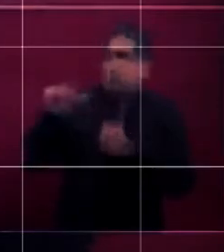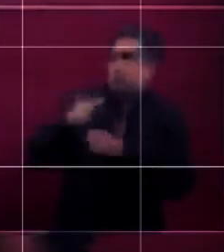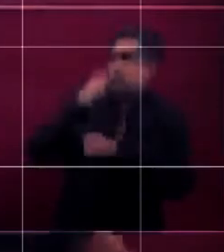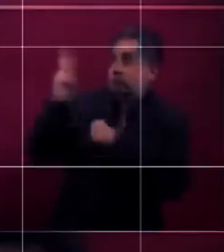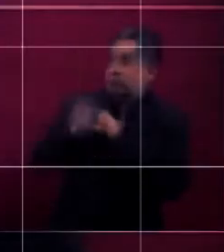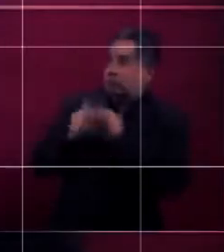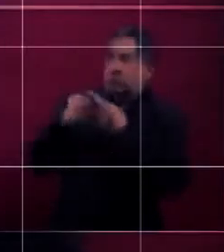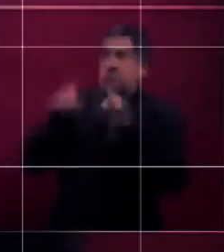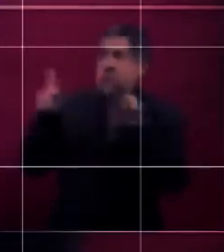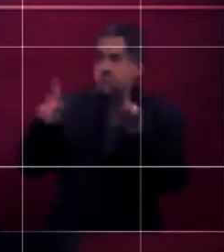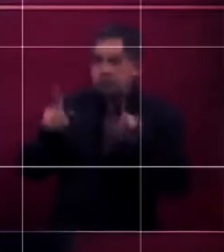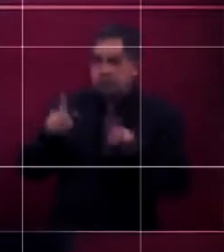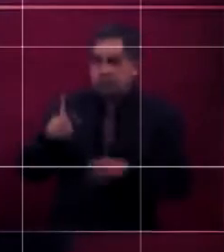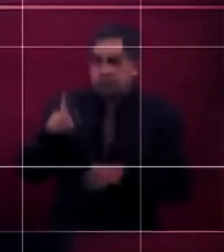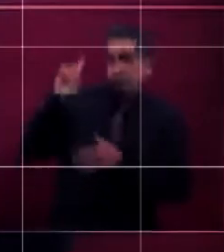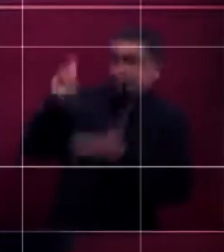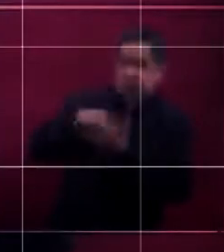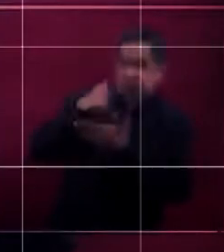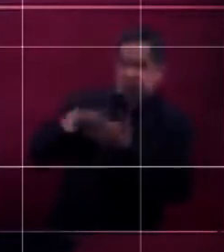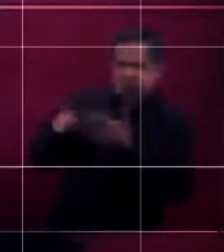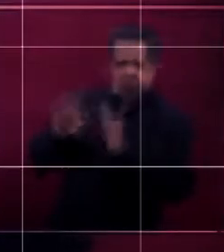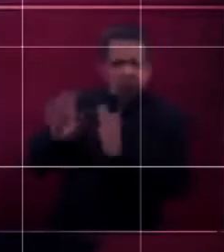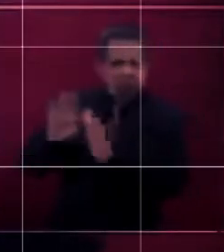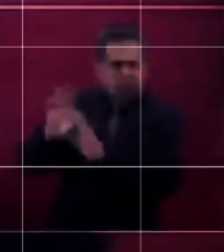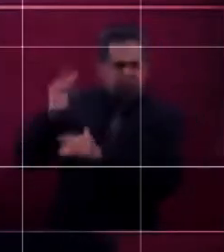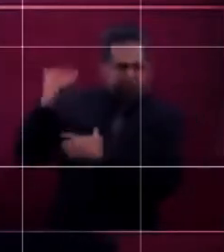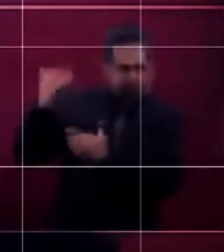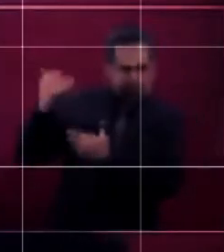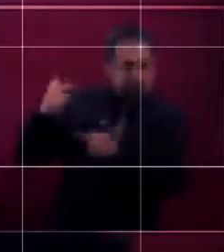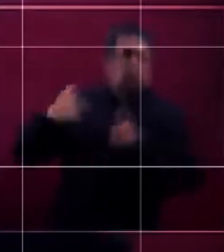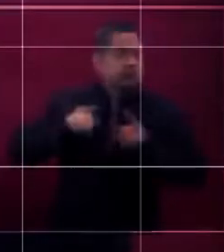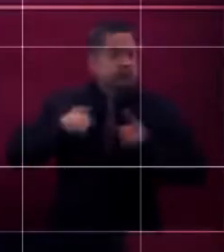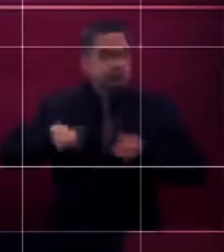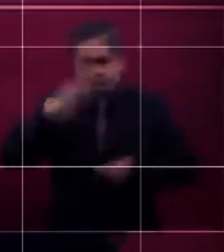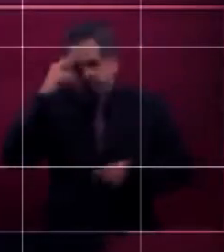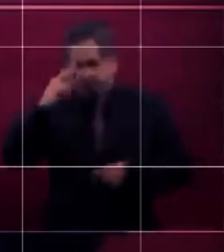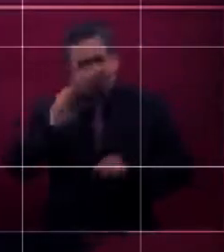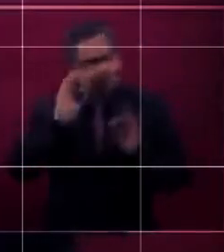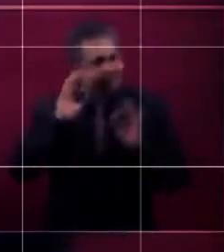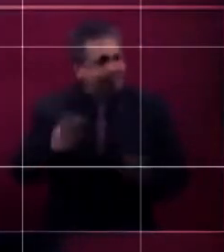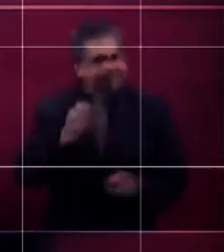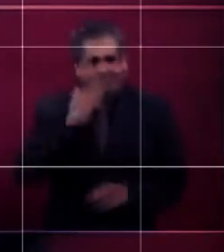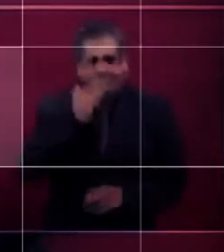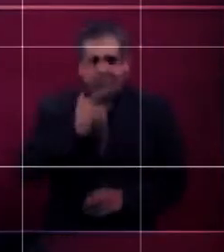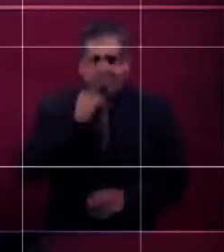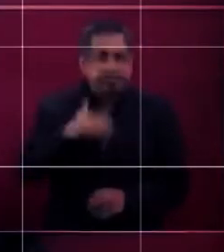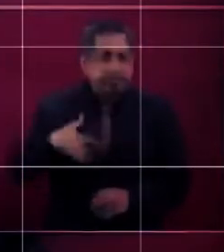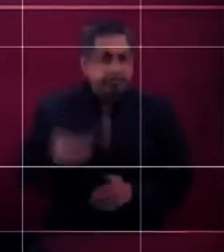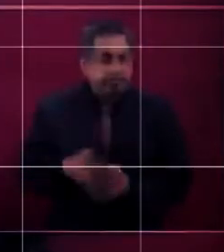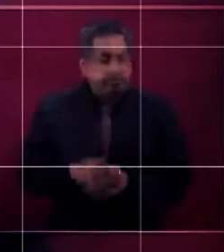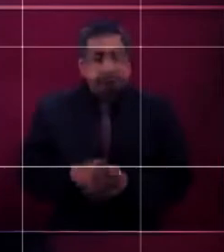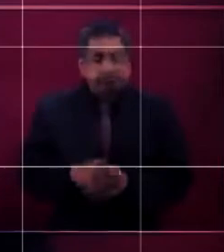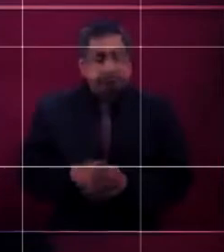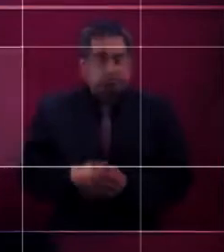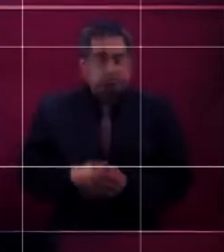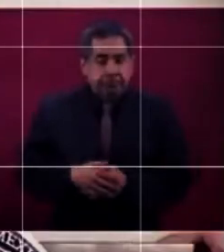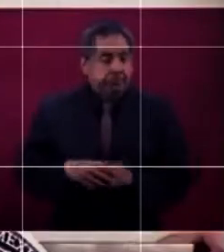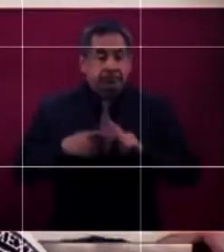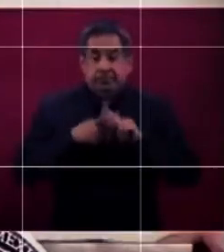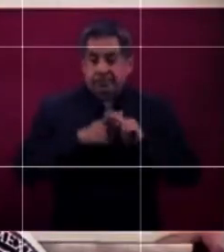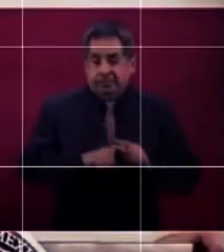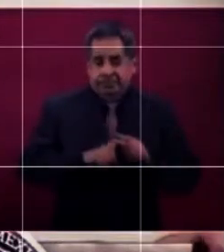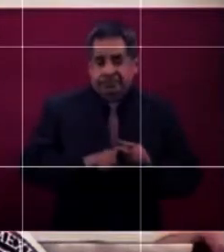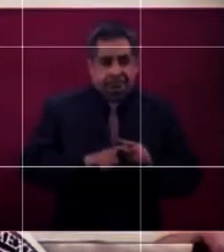países, sin menospreciar los logros que pudieran haber tenido otros países. Desde el inicio, y lo